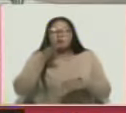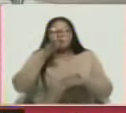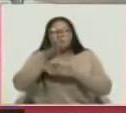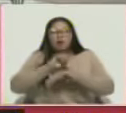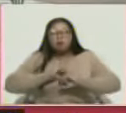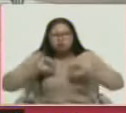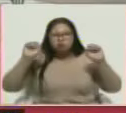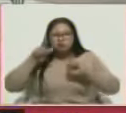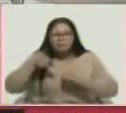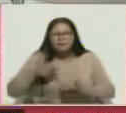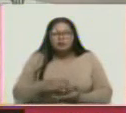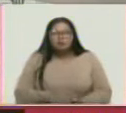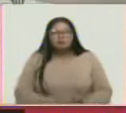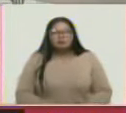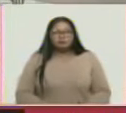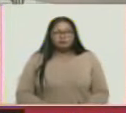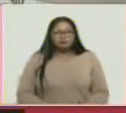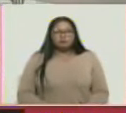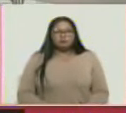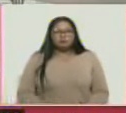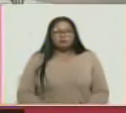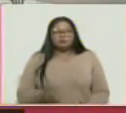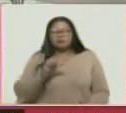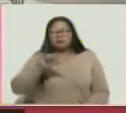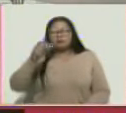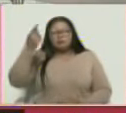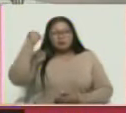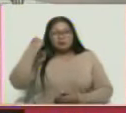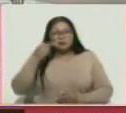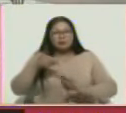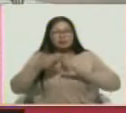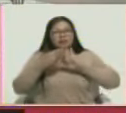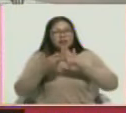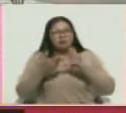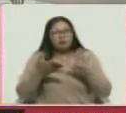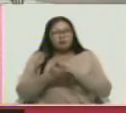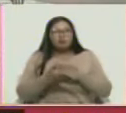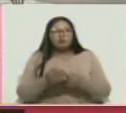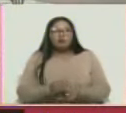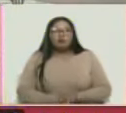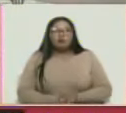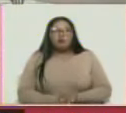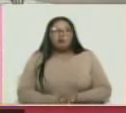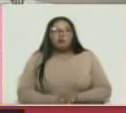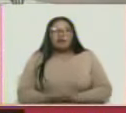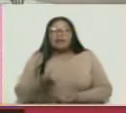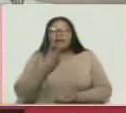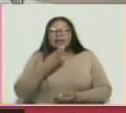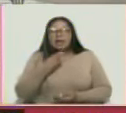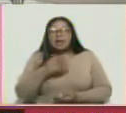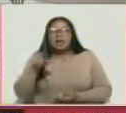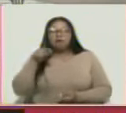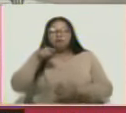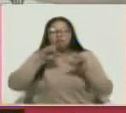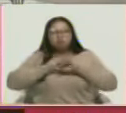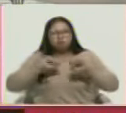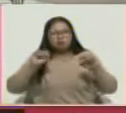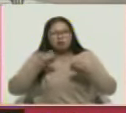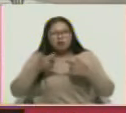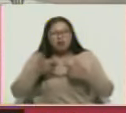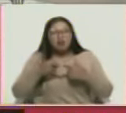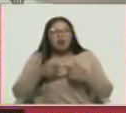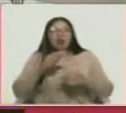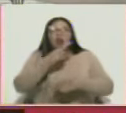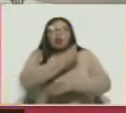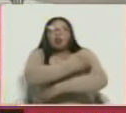sido bombardeadas. La semana pasada hemos presenciado cuando Israel bombardeó el hospital Baptista en